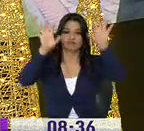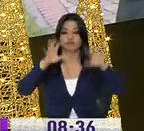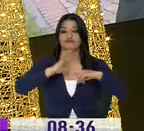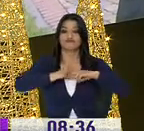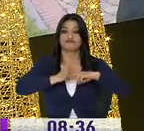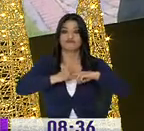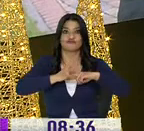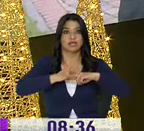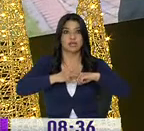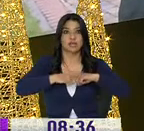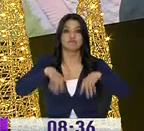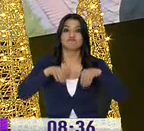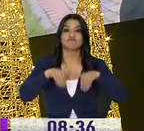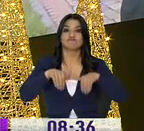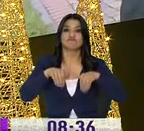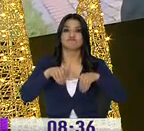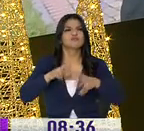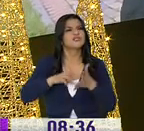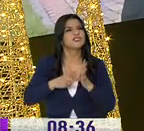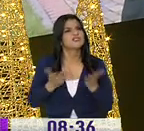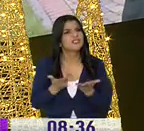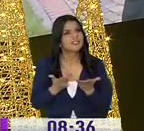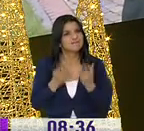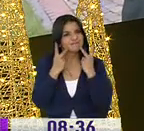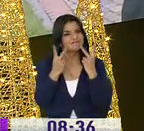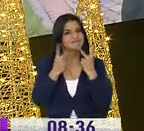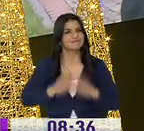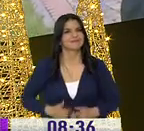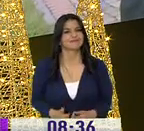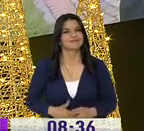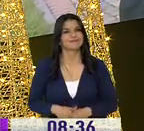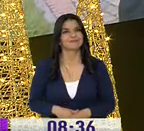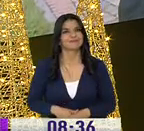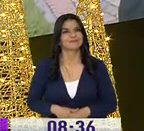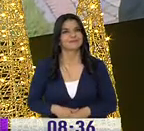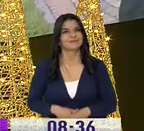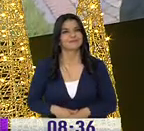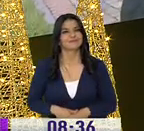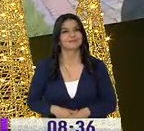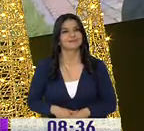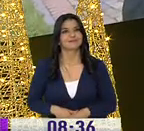Héctor, buenos días, ¿se refiere a qué? Así que adelante, por favor.